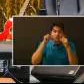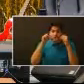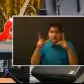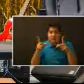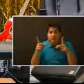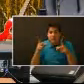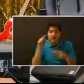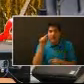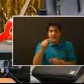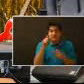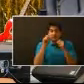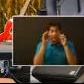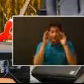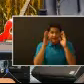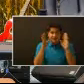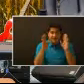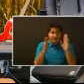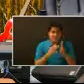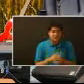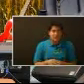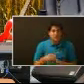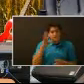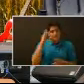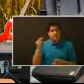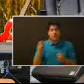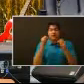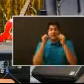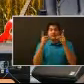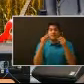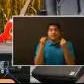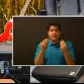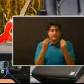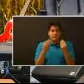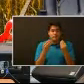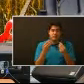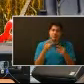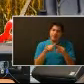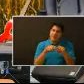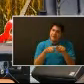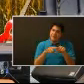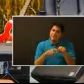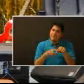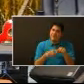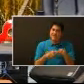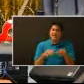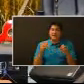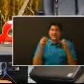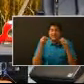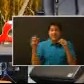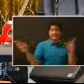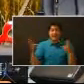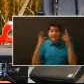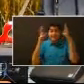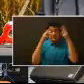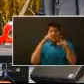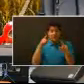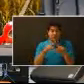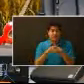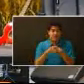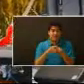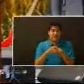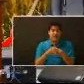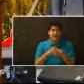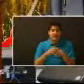lo pone alerta a uno, porque lo despierta, dependiendo del tipo de despertador que uno tenga, eso lo levanta y lo